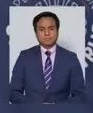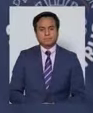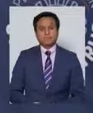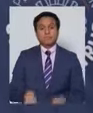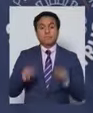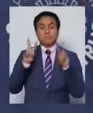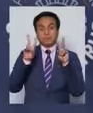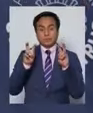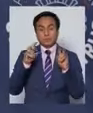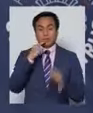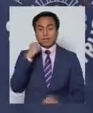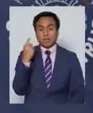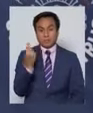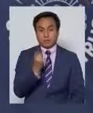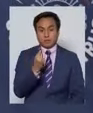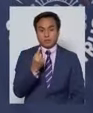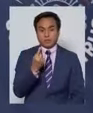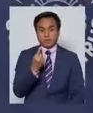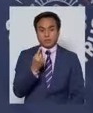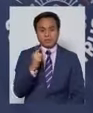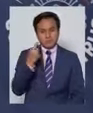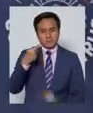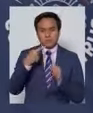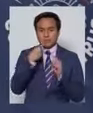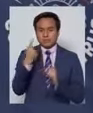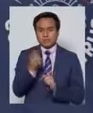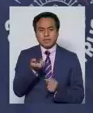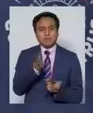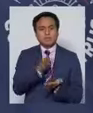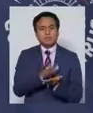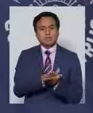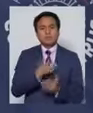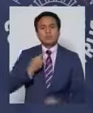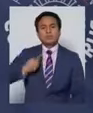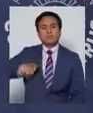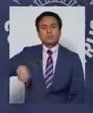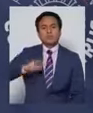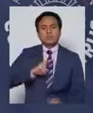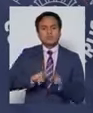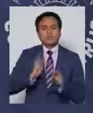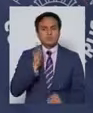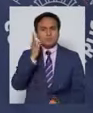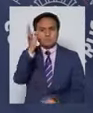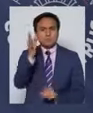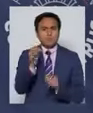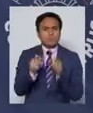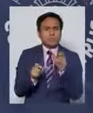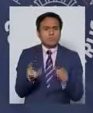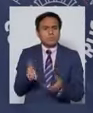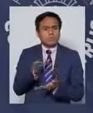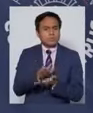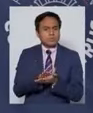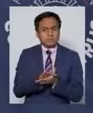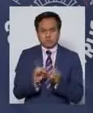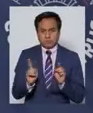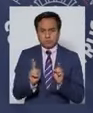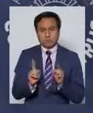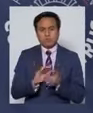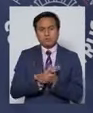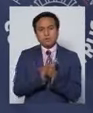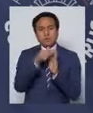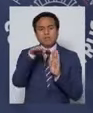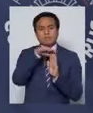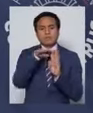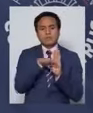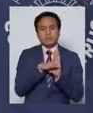Con respecto a la pregunta de la primera pregunta de los fallecidos, nosotros no hacemos proyecciones con respecto a los fallecidos. Todas las medidas